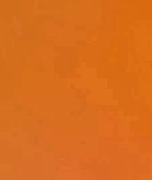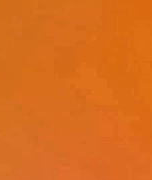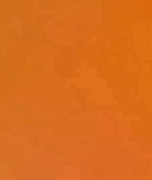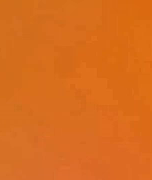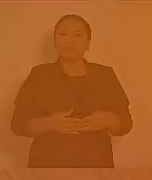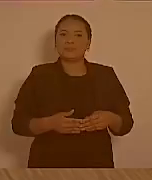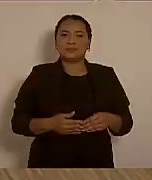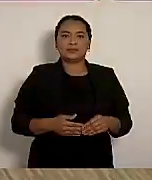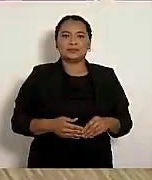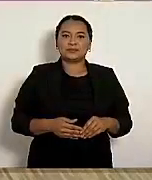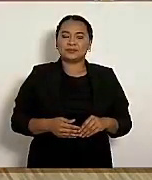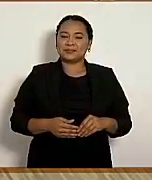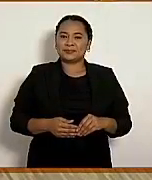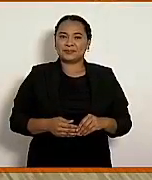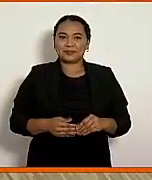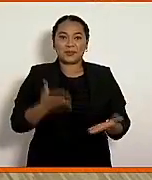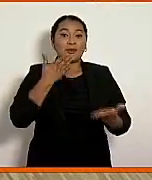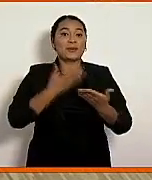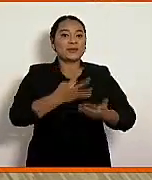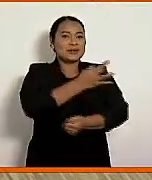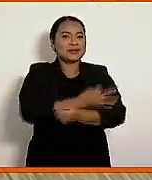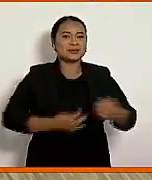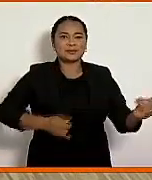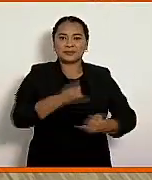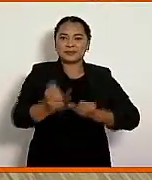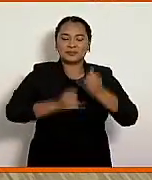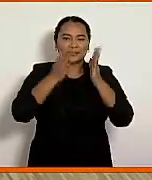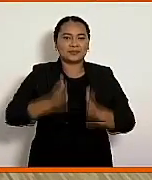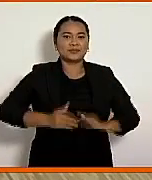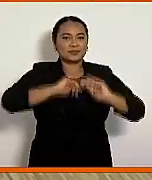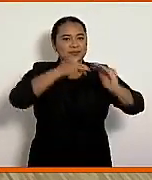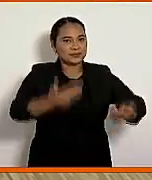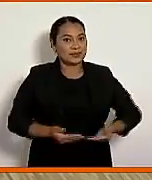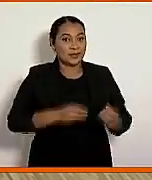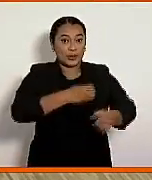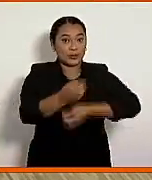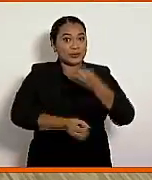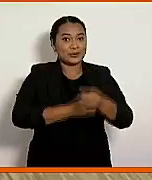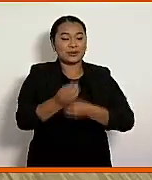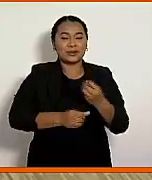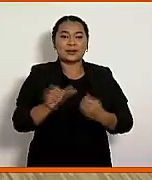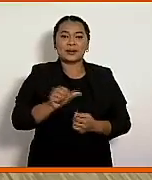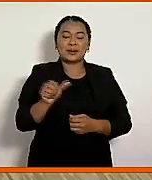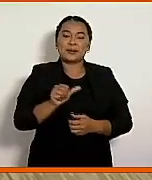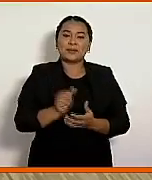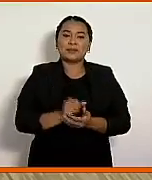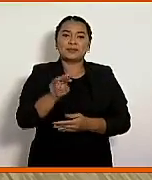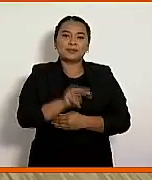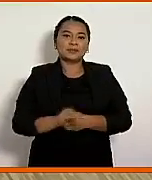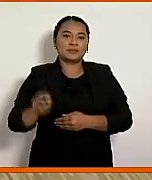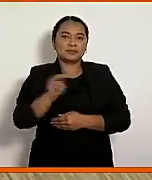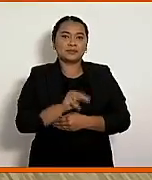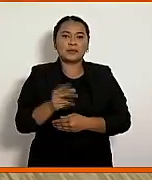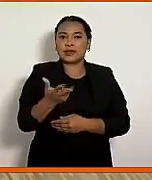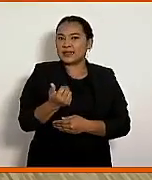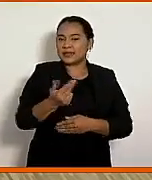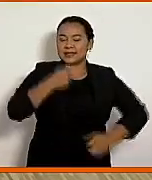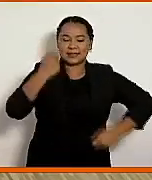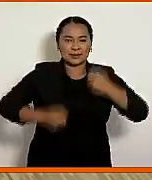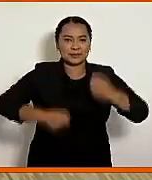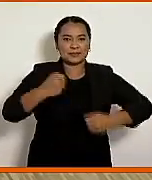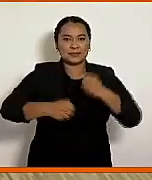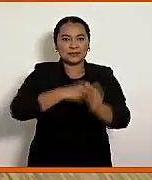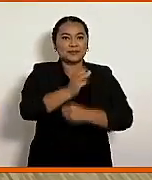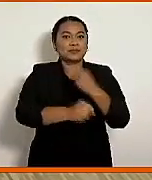vida! Muy buenas tardes, queridos jugadores. Bienvenidos a nuestro segundo sorteo de hoy, miércoles 13 de septiembre del